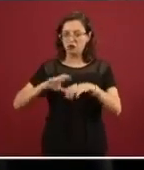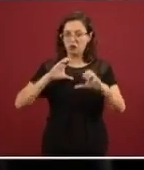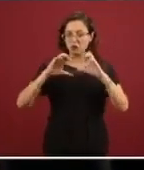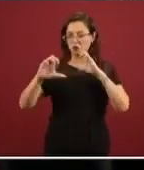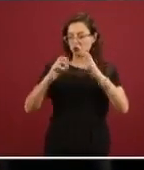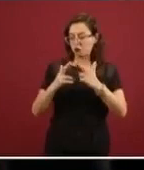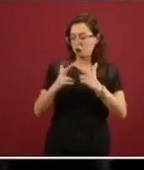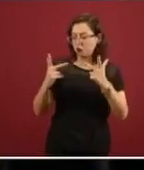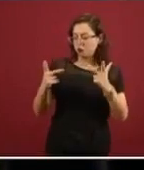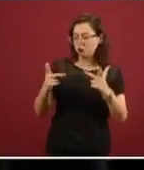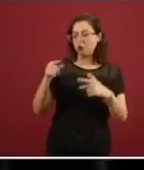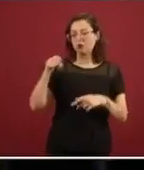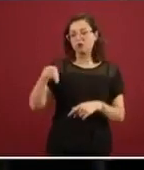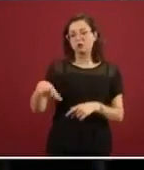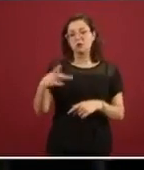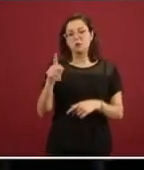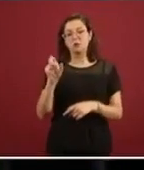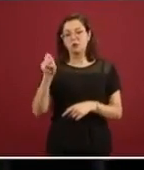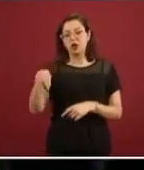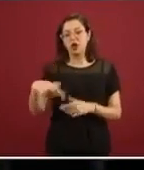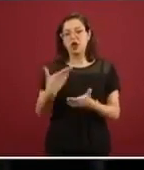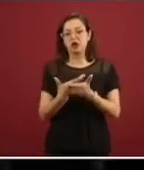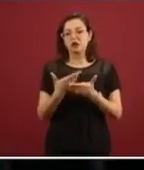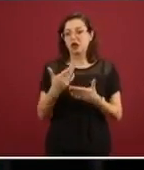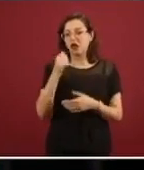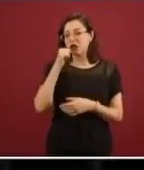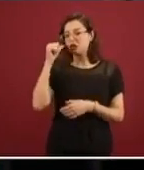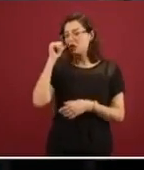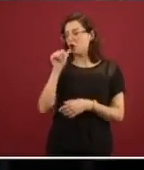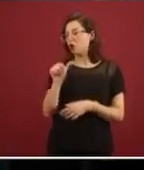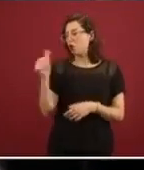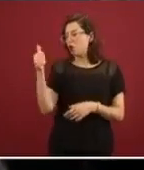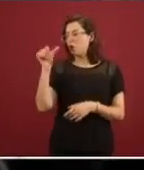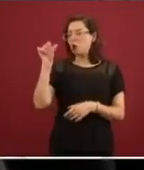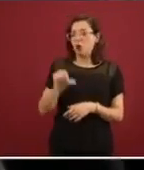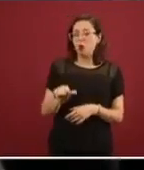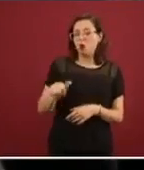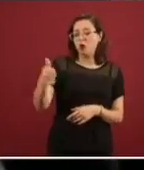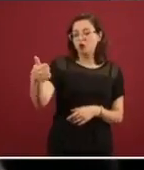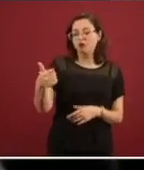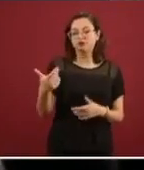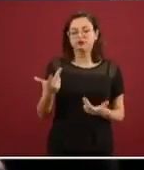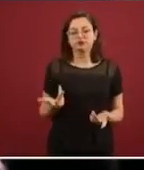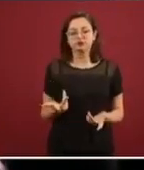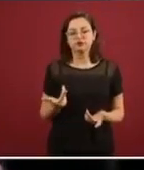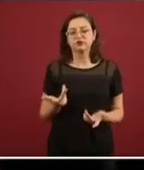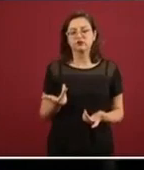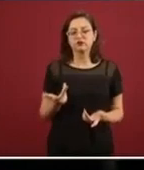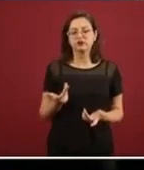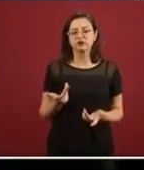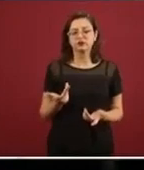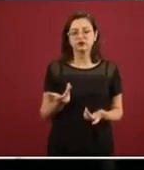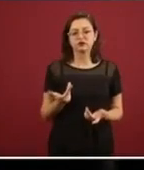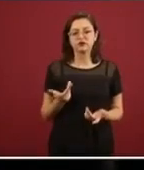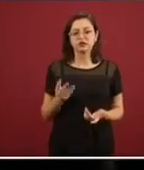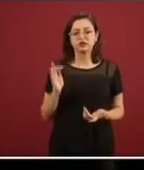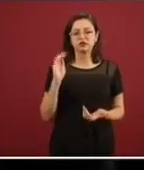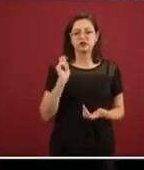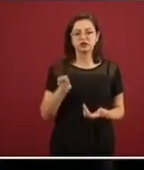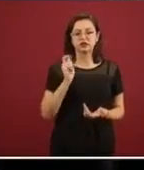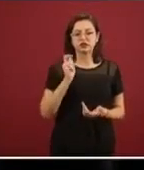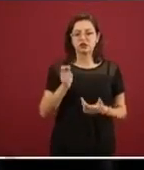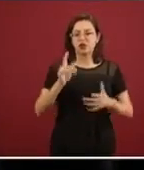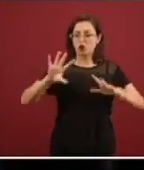los panistas, ayer fue Silvana Aureoles, ahora sale Bonilla a mencionar esto, tomando en cuenta que pues van a tener que hacer más trabajo